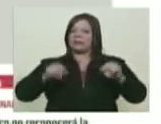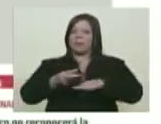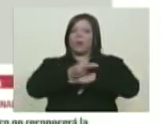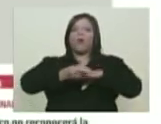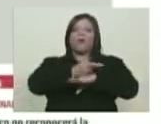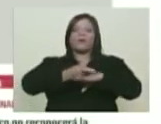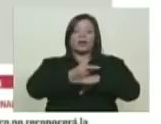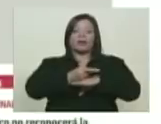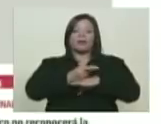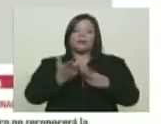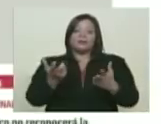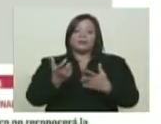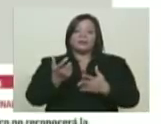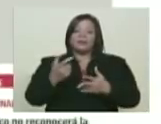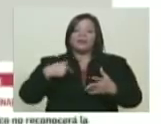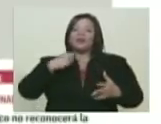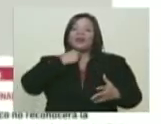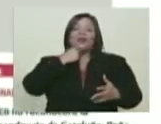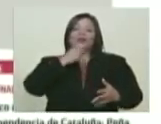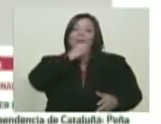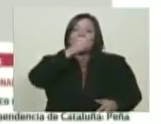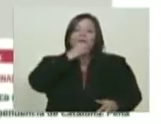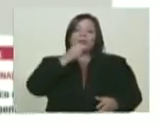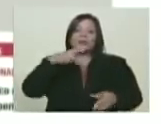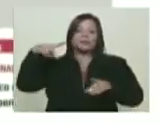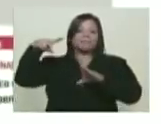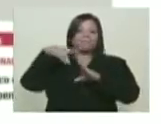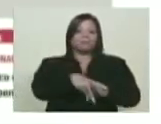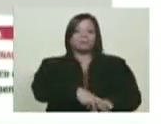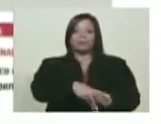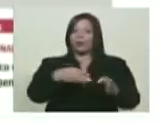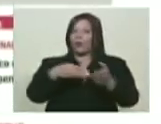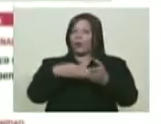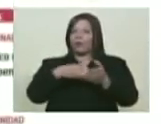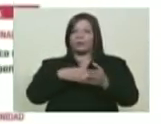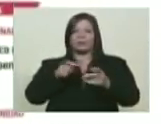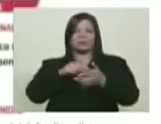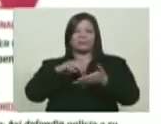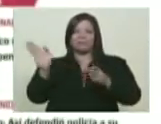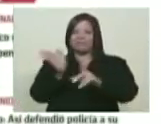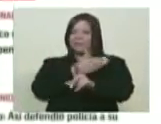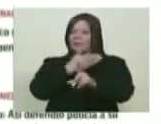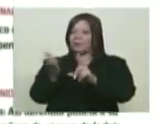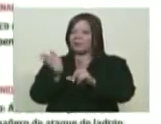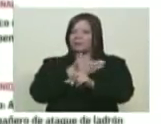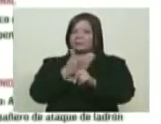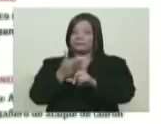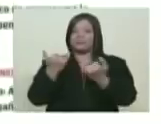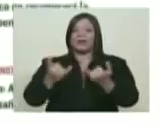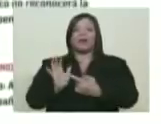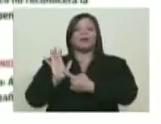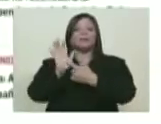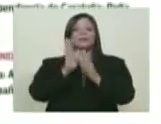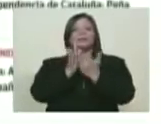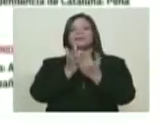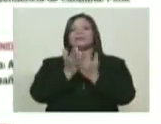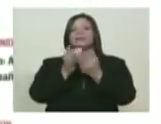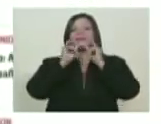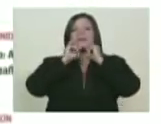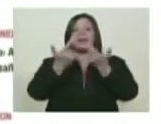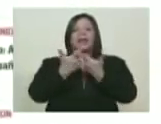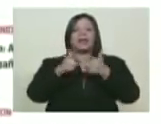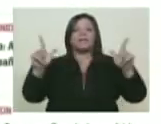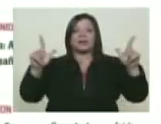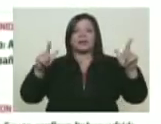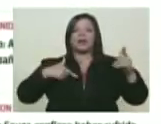mexicano. Y se ejerce sobre los periodistas presión y represión. Ahora acabamos de publicar la Brigada Paralela en Libertad, donde